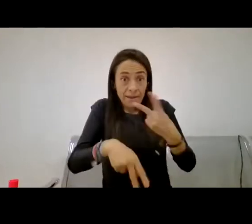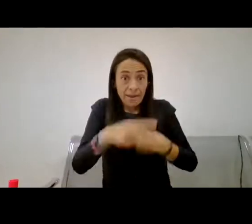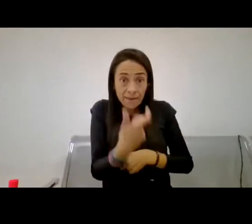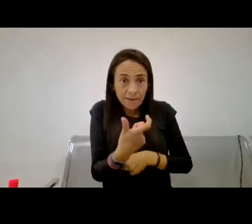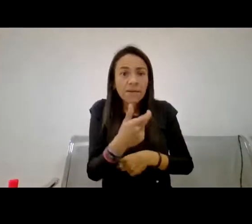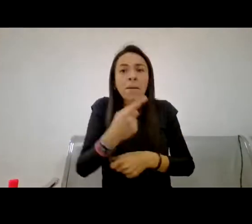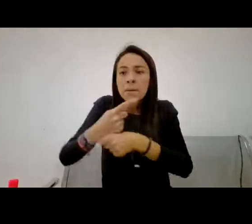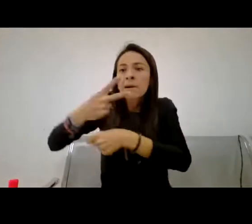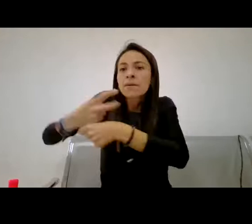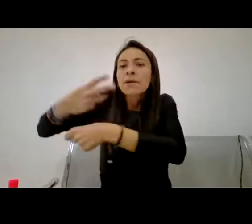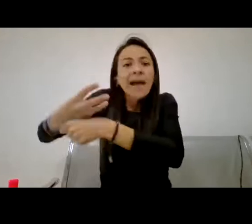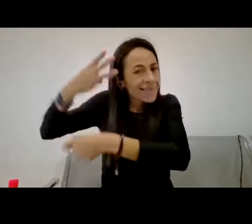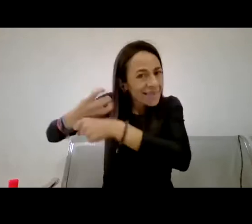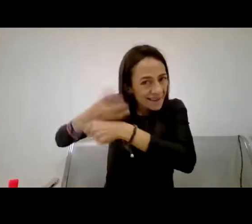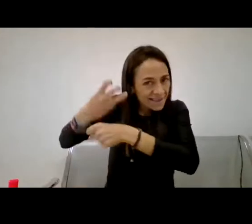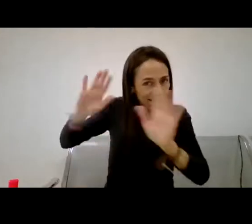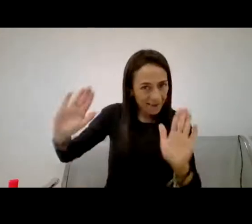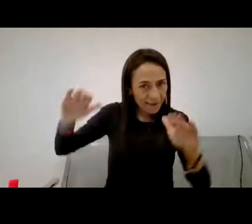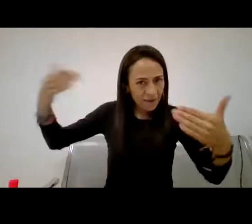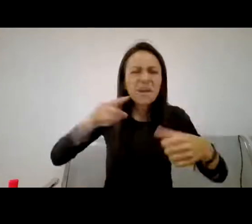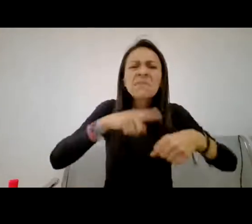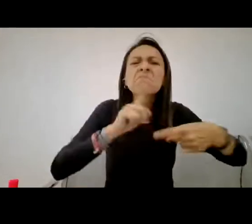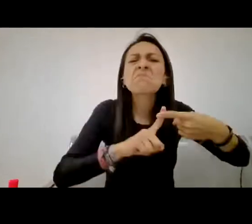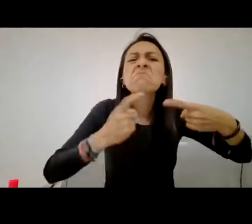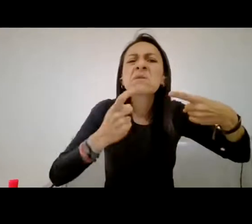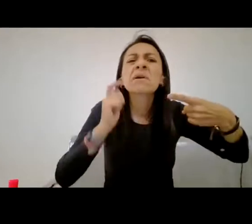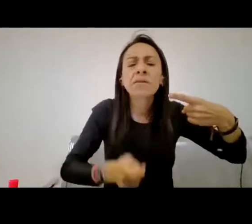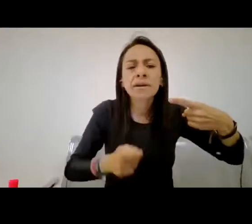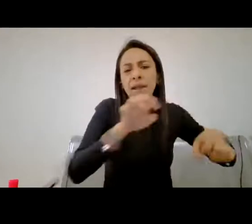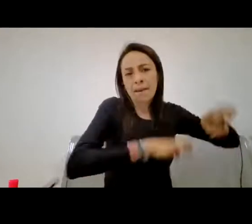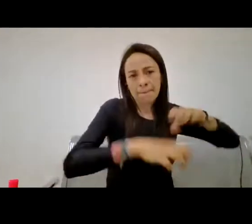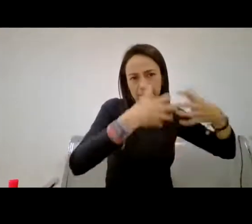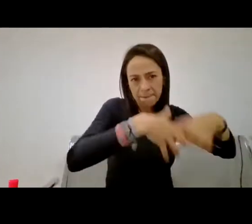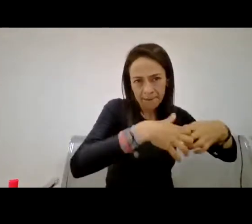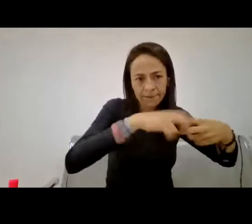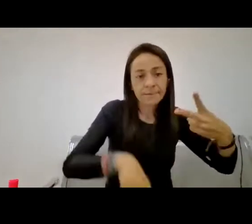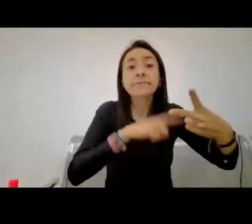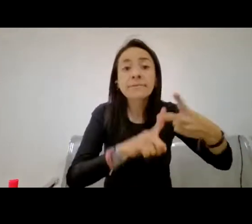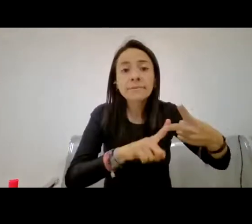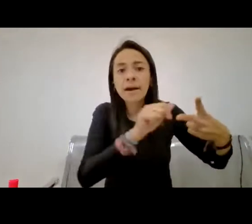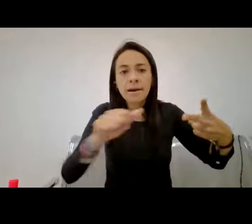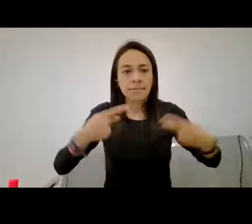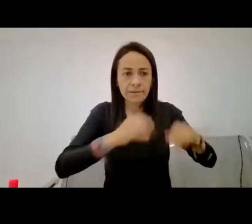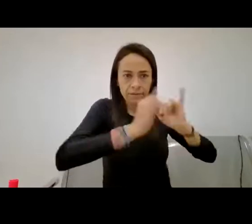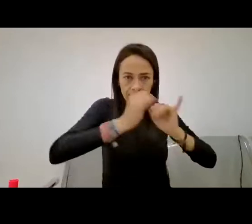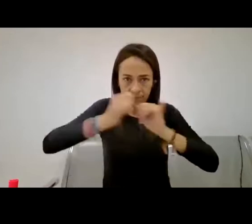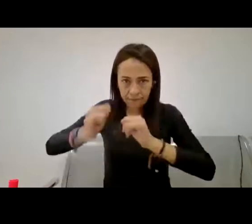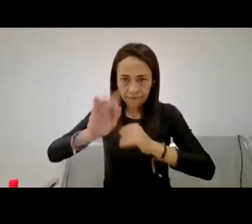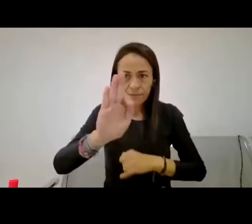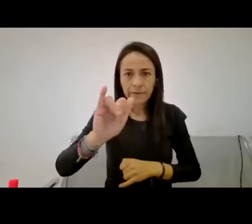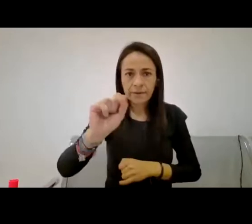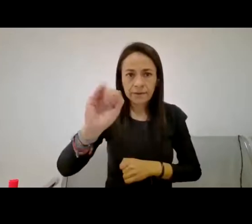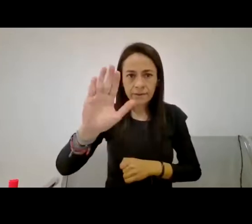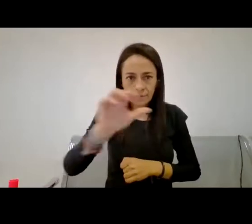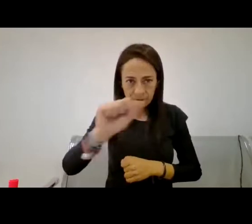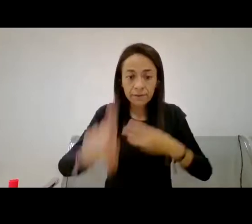autorizadas. La primera son donativos de personas morales, la segunda donativos de personas físicas, la tercera de